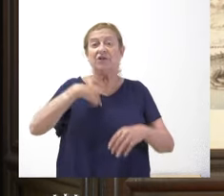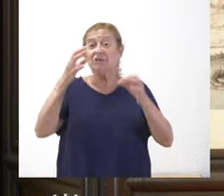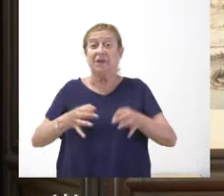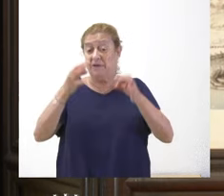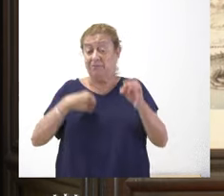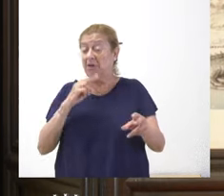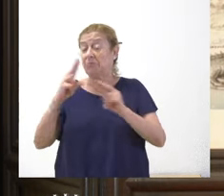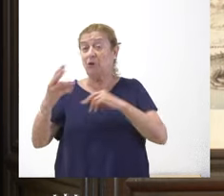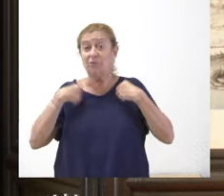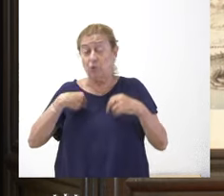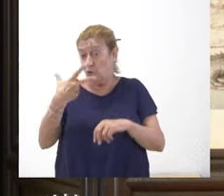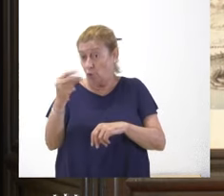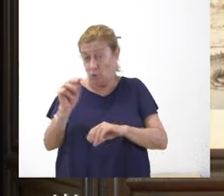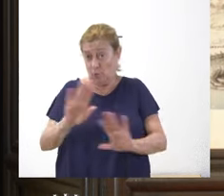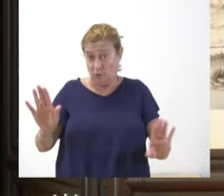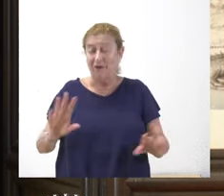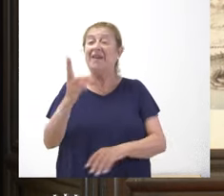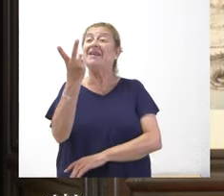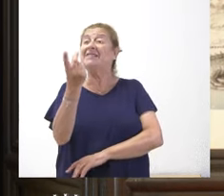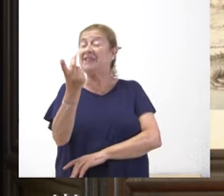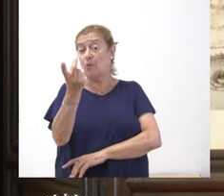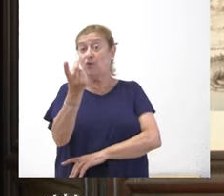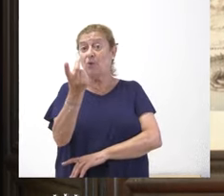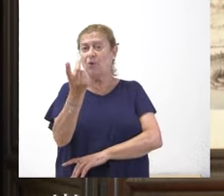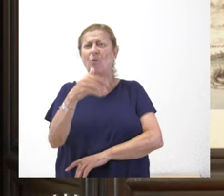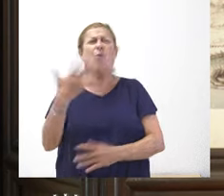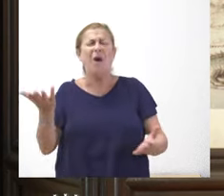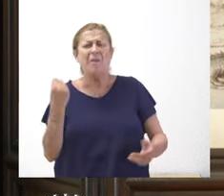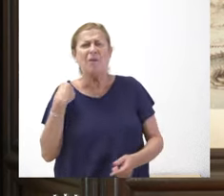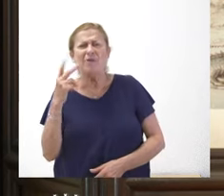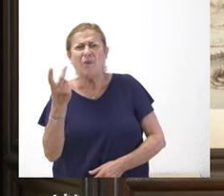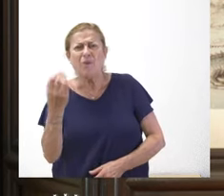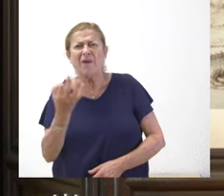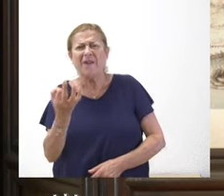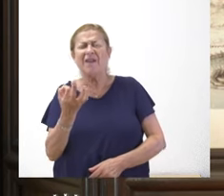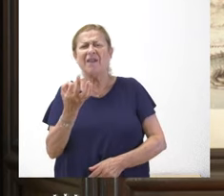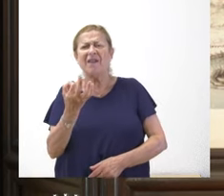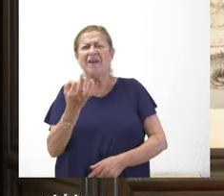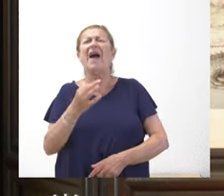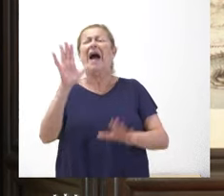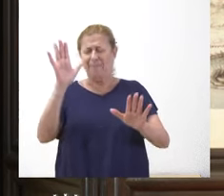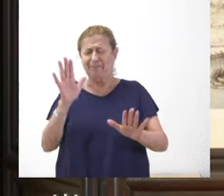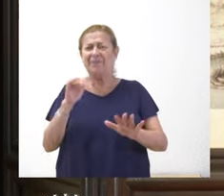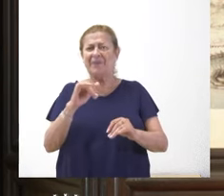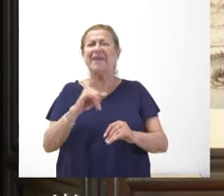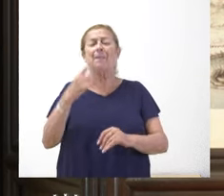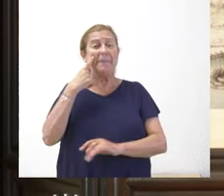misma respuesta no en segundo lugar Cuál era la segunda pregunta Ah